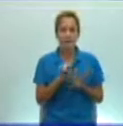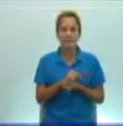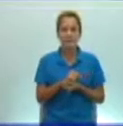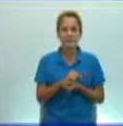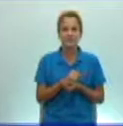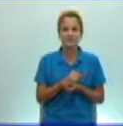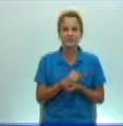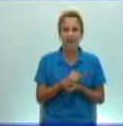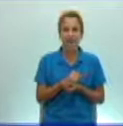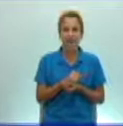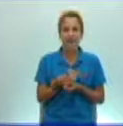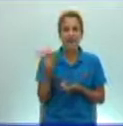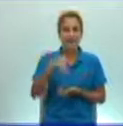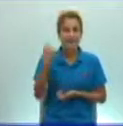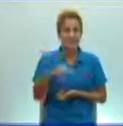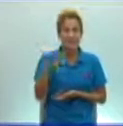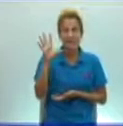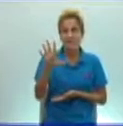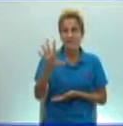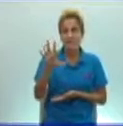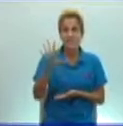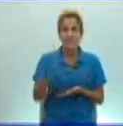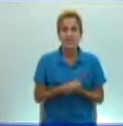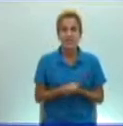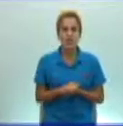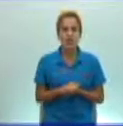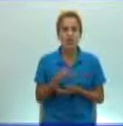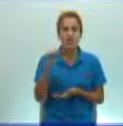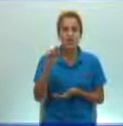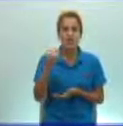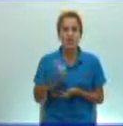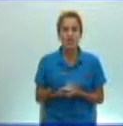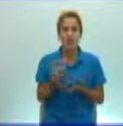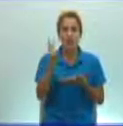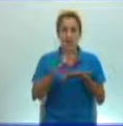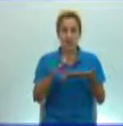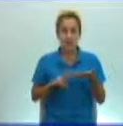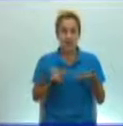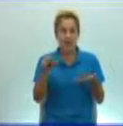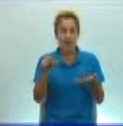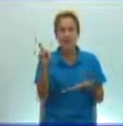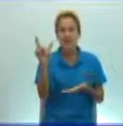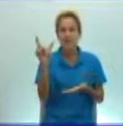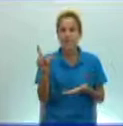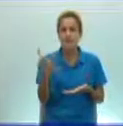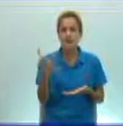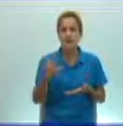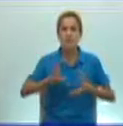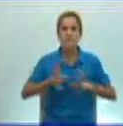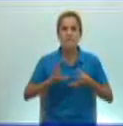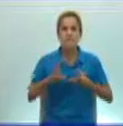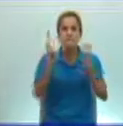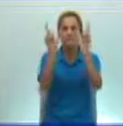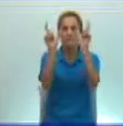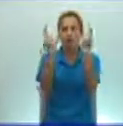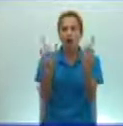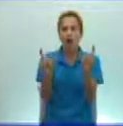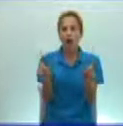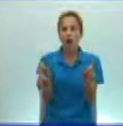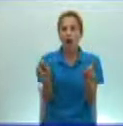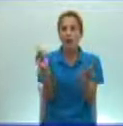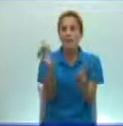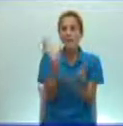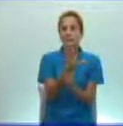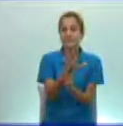En la actividad número 5 se planteaba: lee estas palabras y forma columnas a partir de